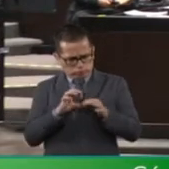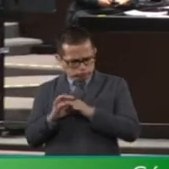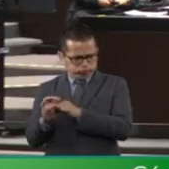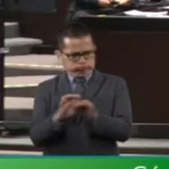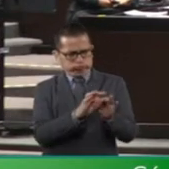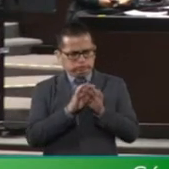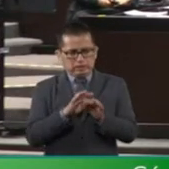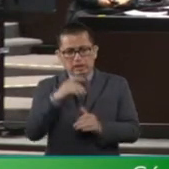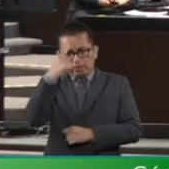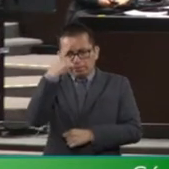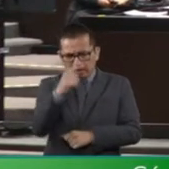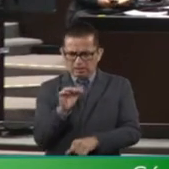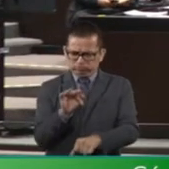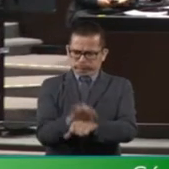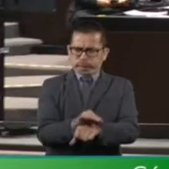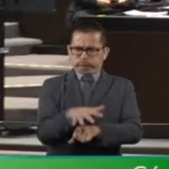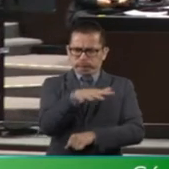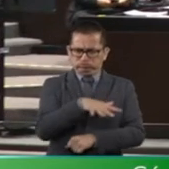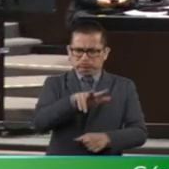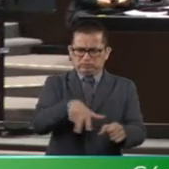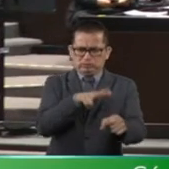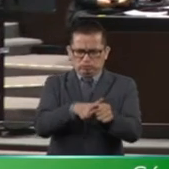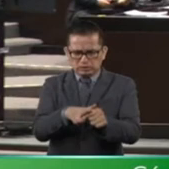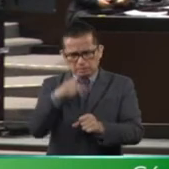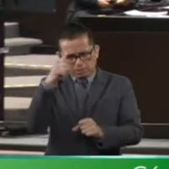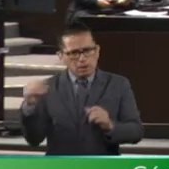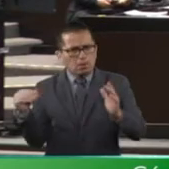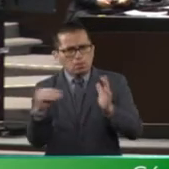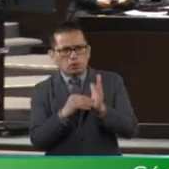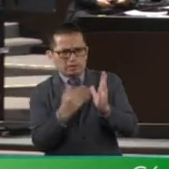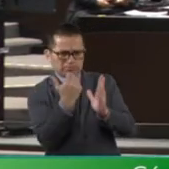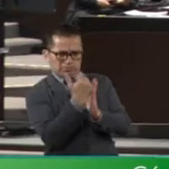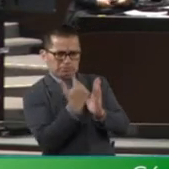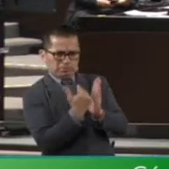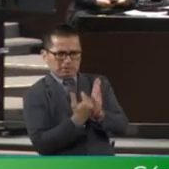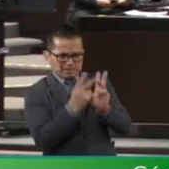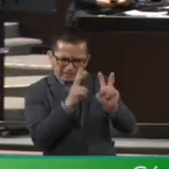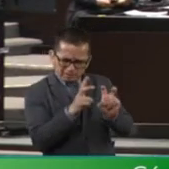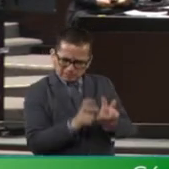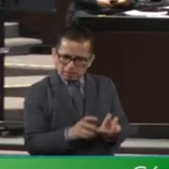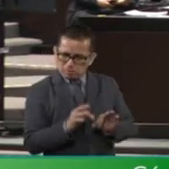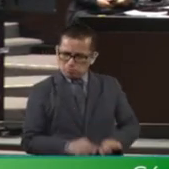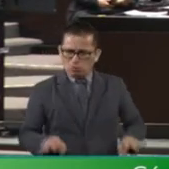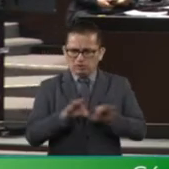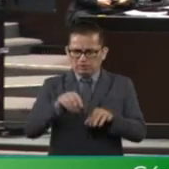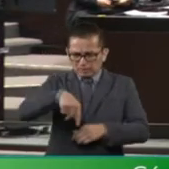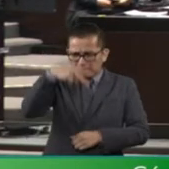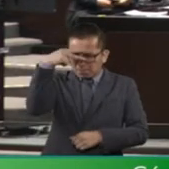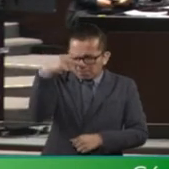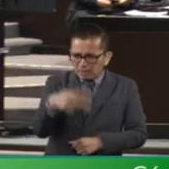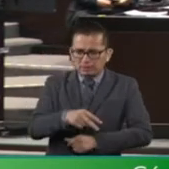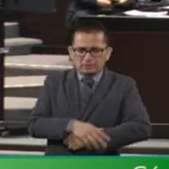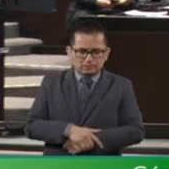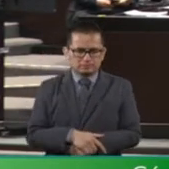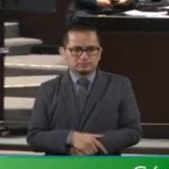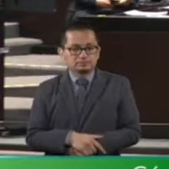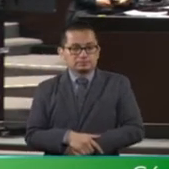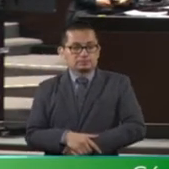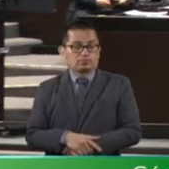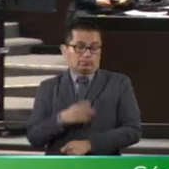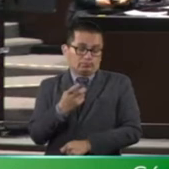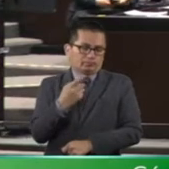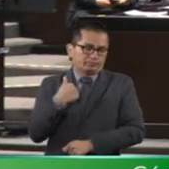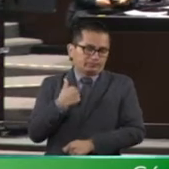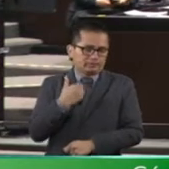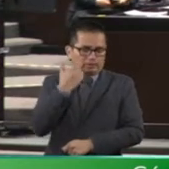que plantee la agenda climática más ambiciosa en la historia del país. Y es justamente desde aquí a lo